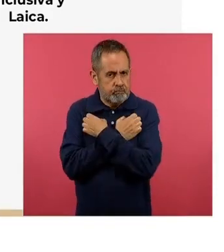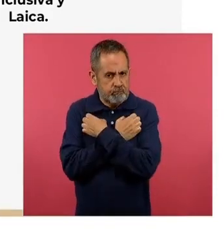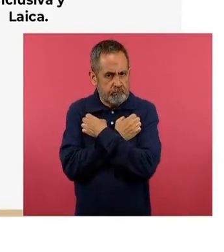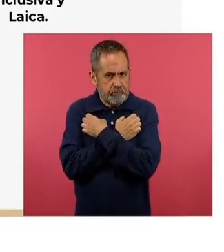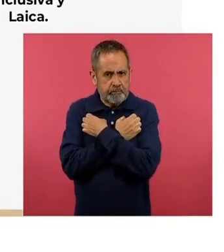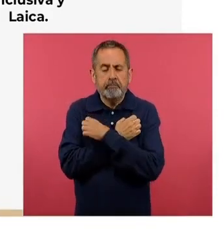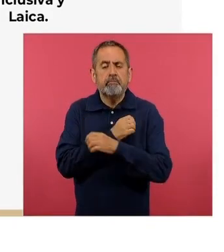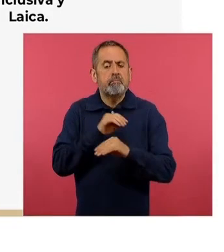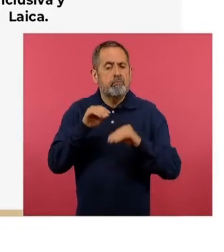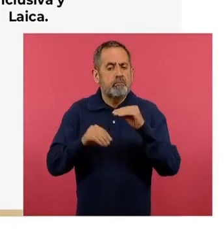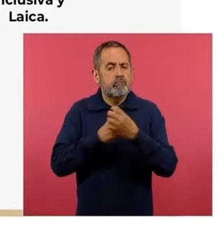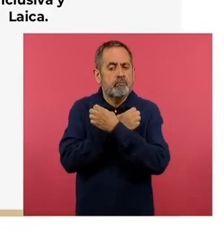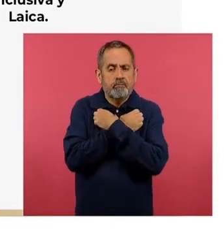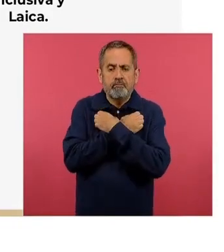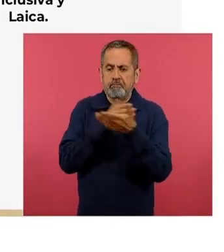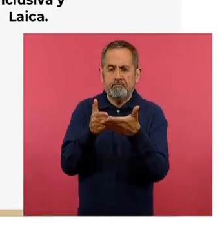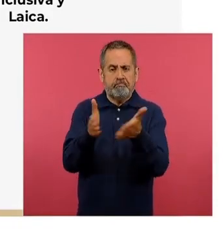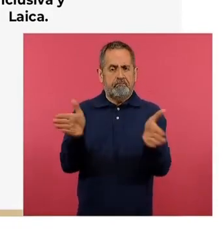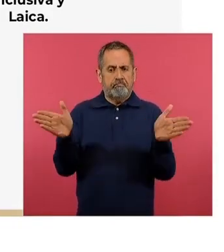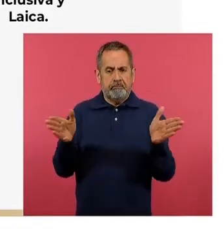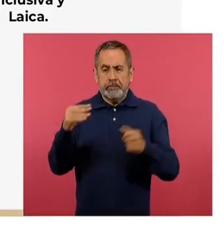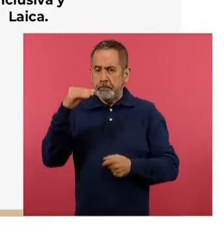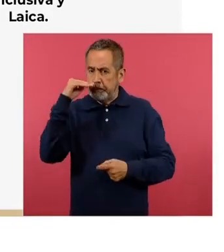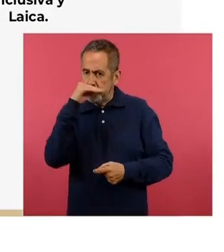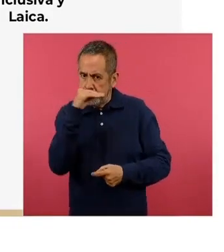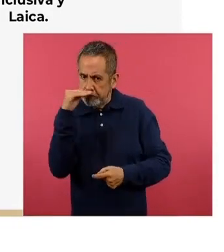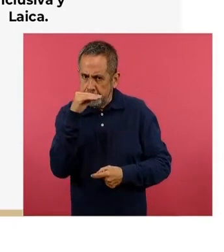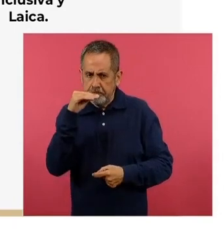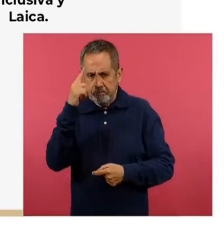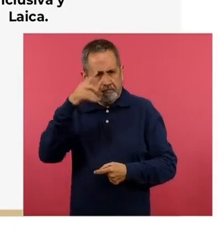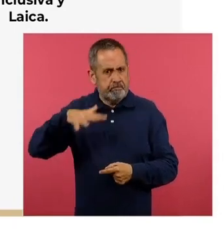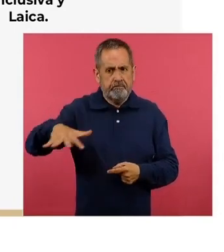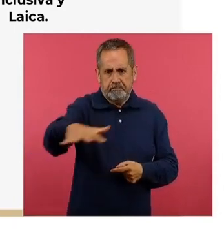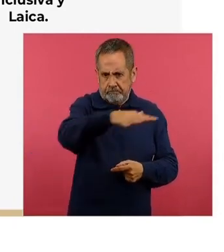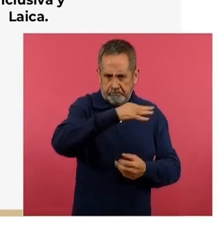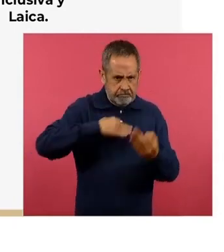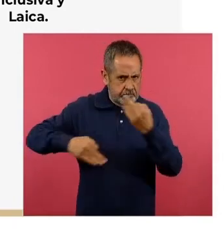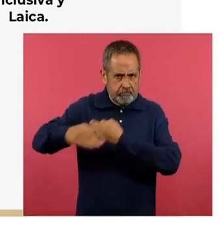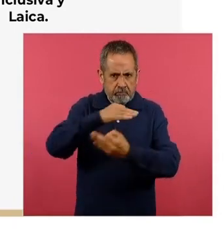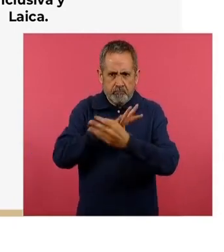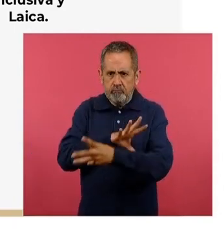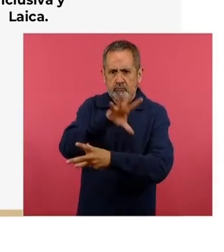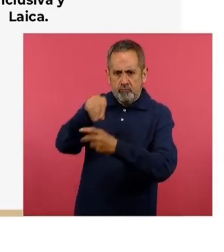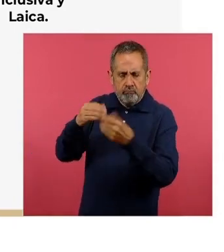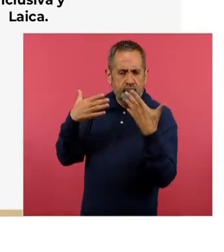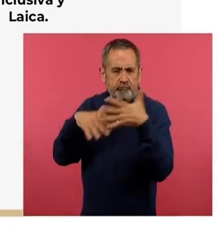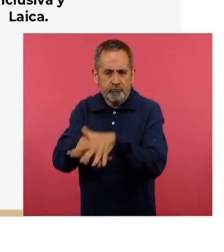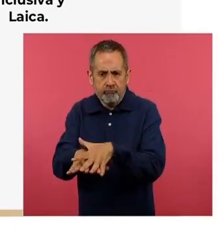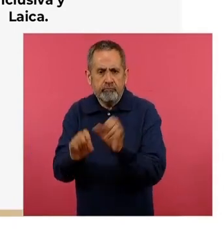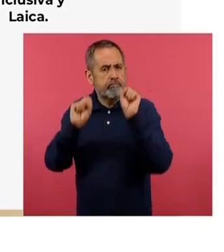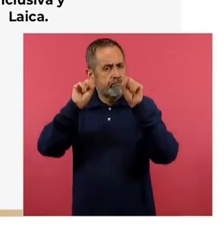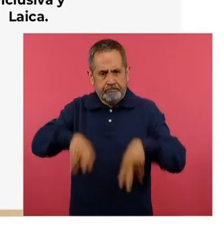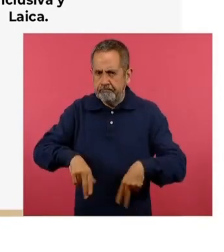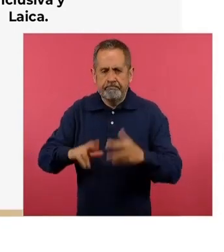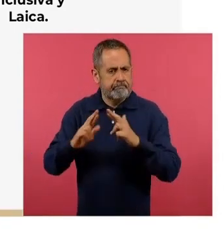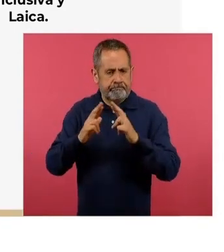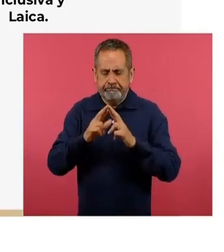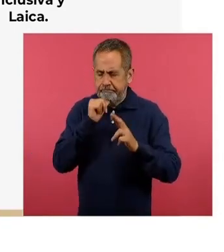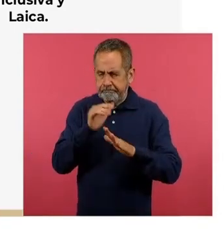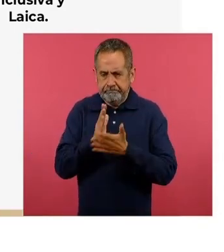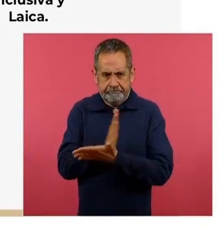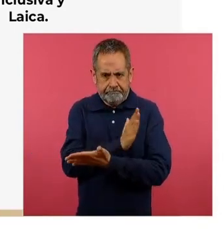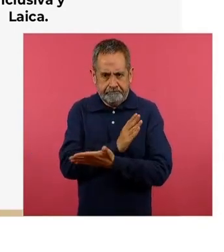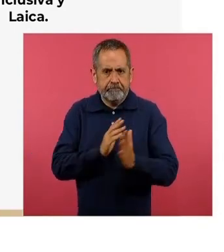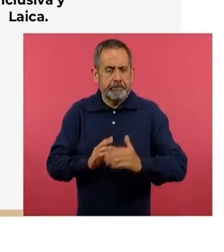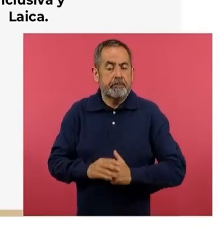una educación pública, gratuita, universal, inclusiva y laica. Entre lo que